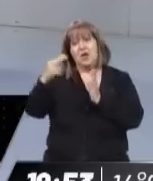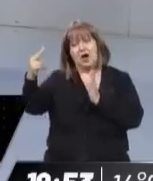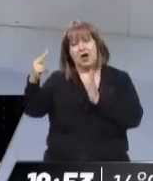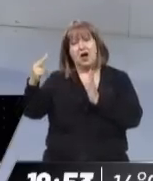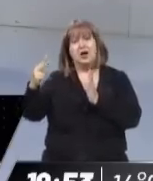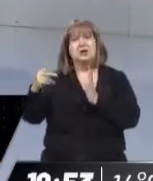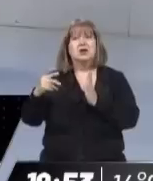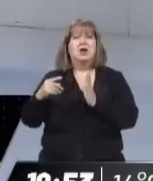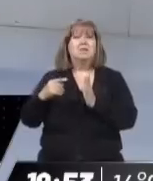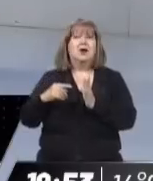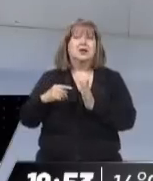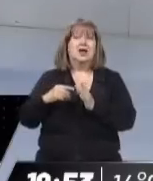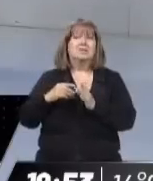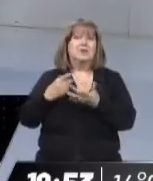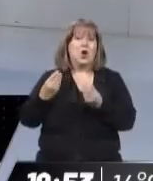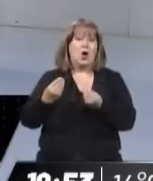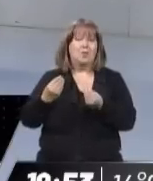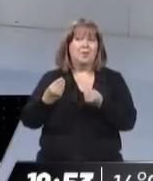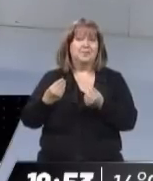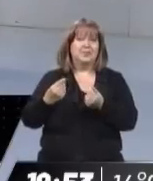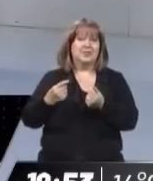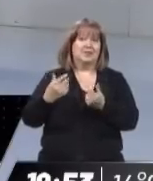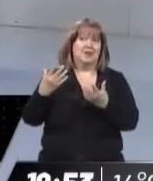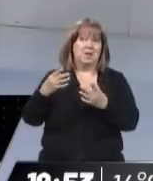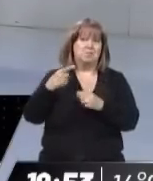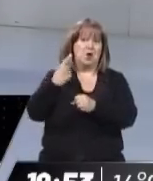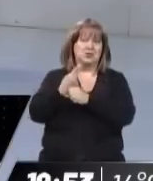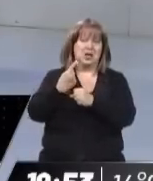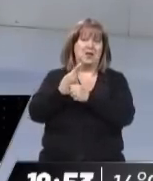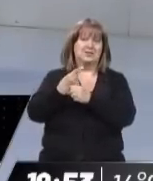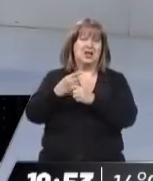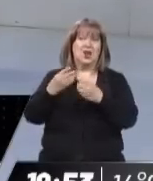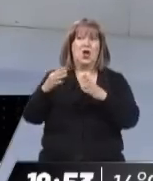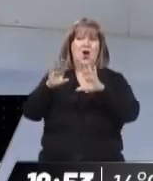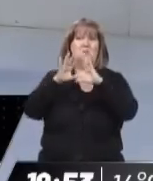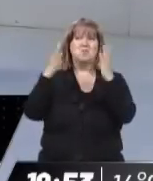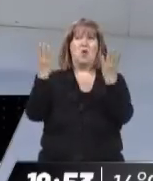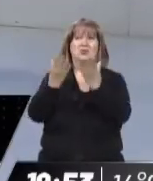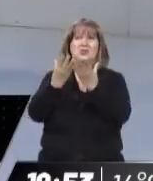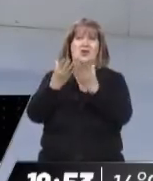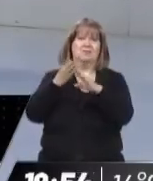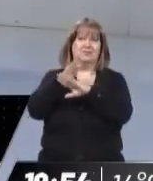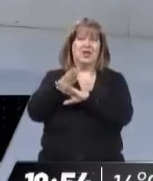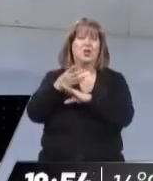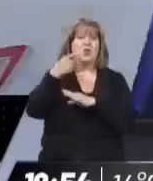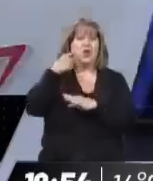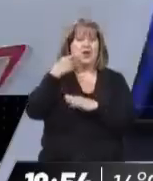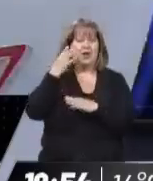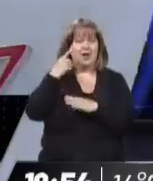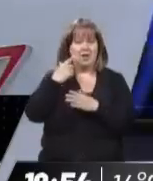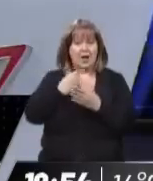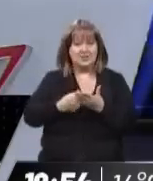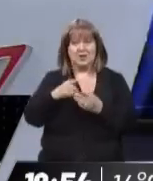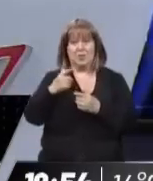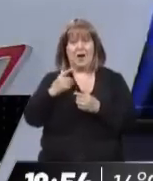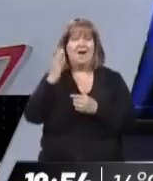viajar era más fácil. Porque llegar a otro lugar, a otro destino, y sobre todo internacional, no había ni Facebook, ni Instagram, ni demás. En los 80, cuando surgen